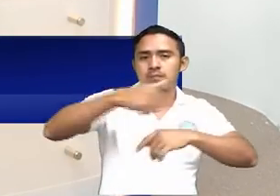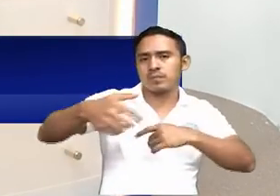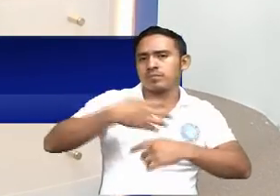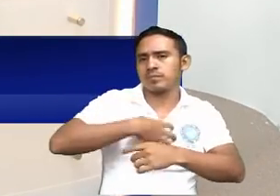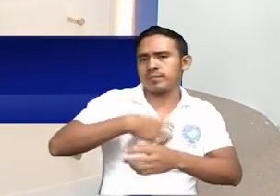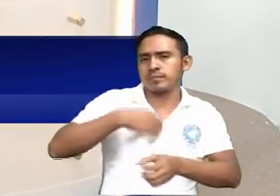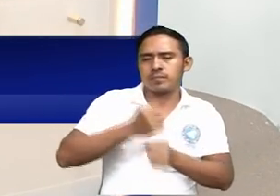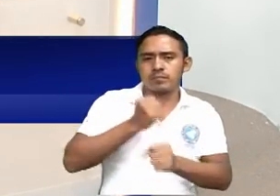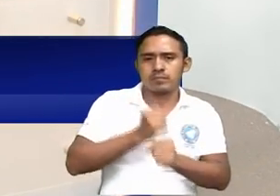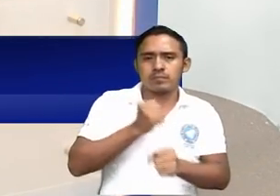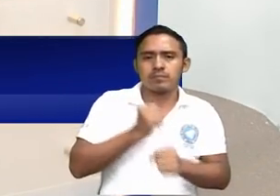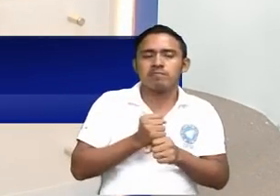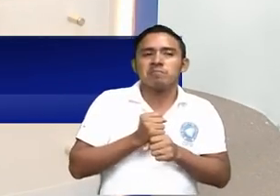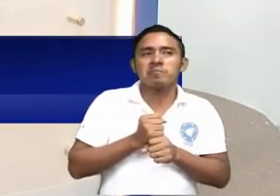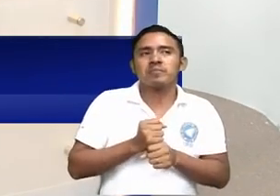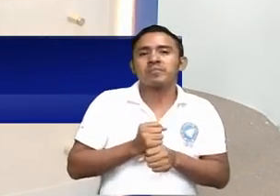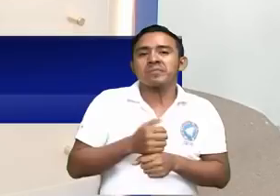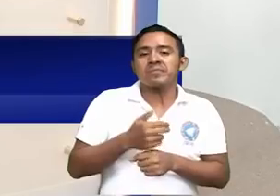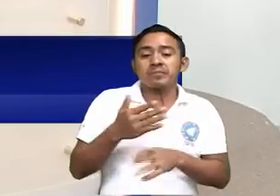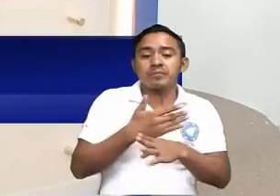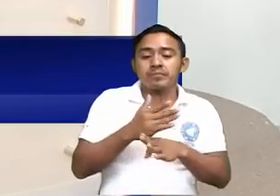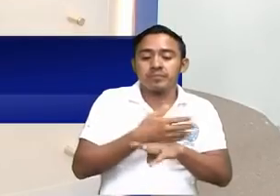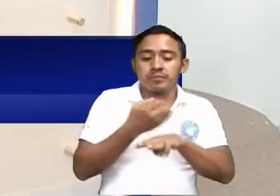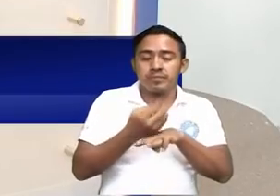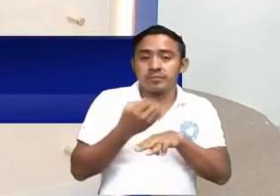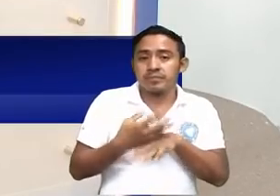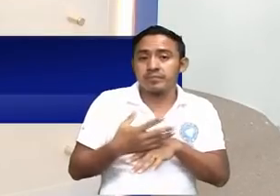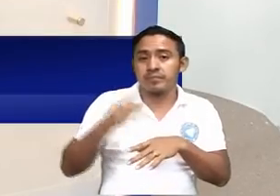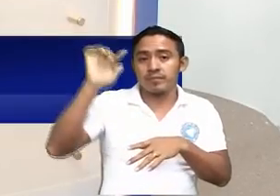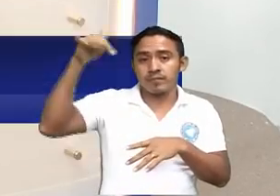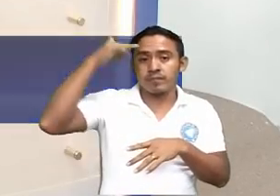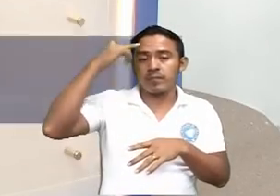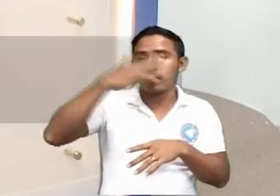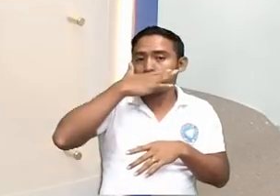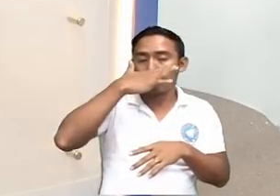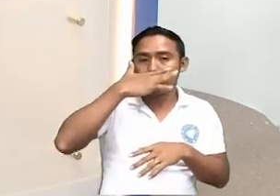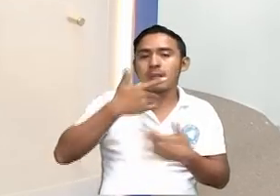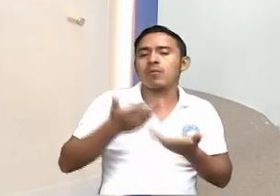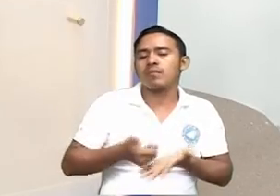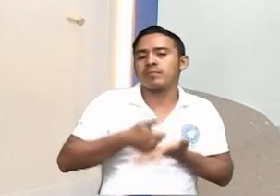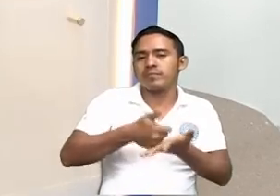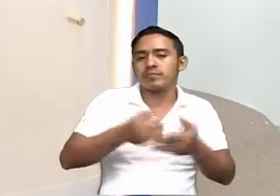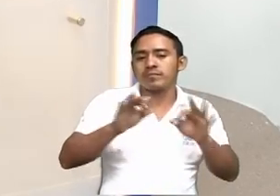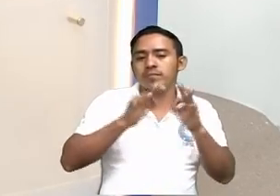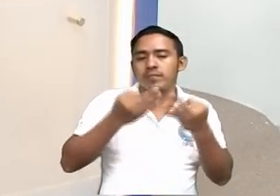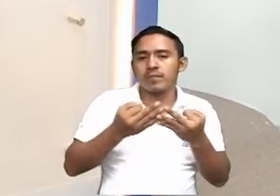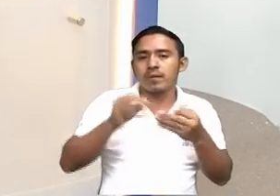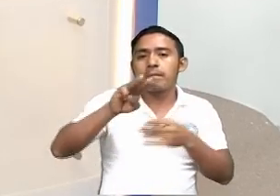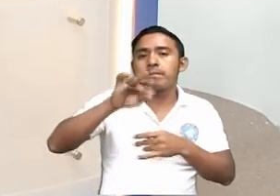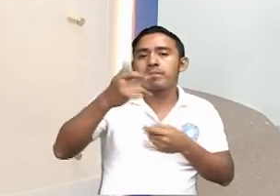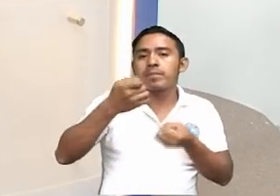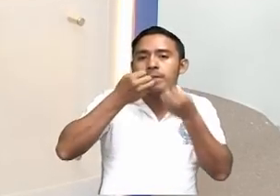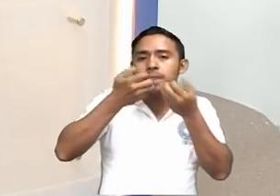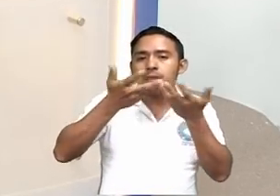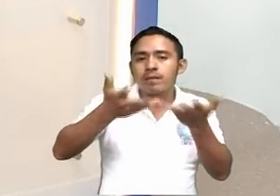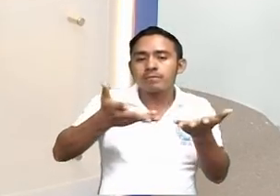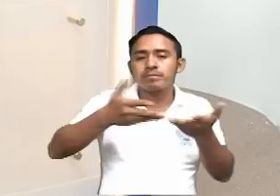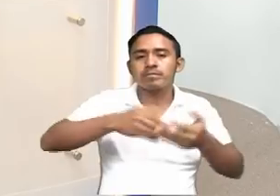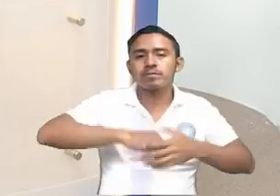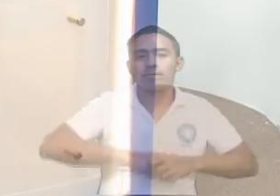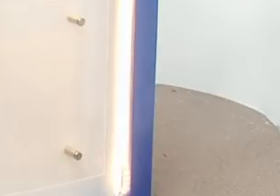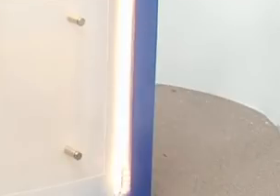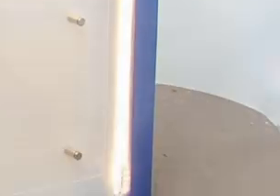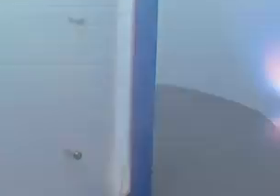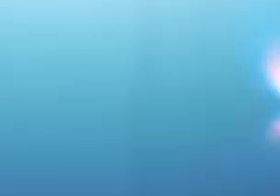trabajo que han realizado las alcaldías del Poder Ciudadano a favor de las familias nicaragüenses. Miguel Carranza Mena nos presenta los